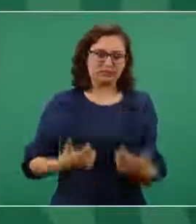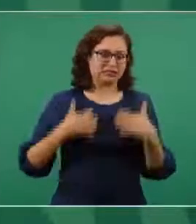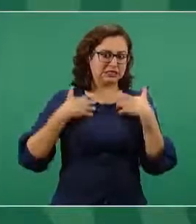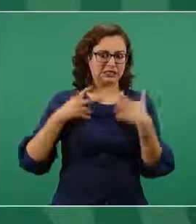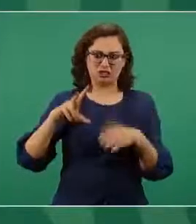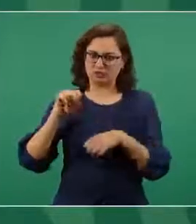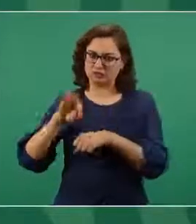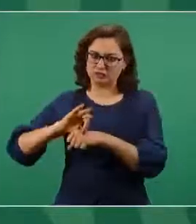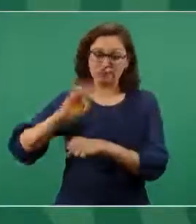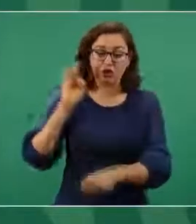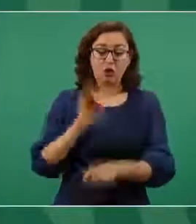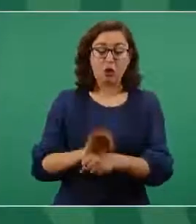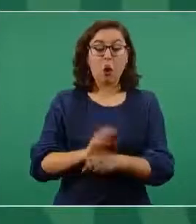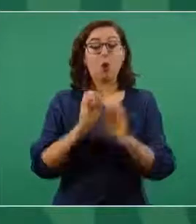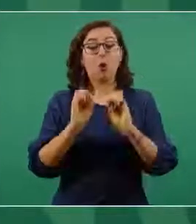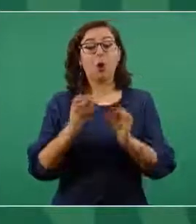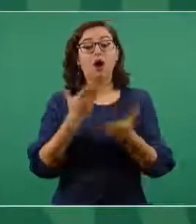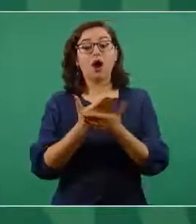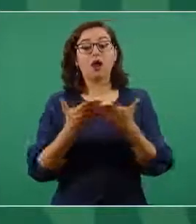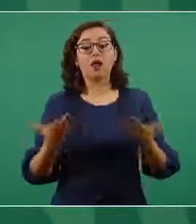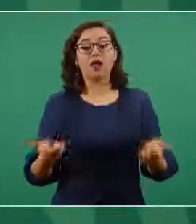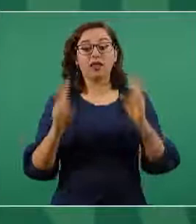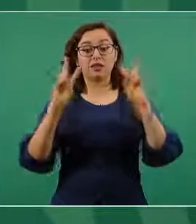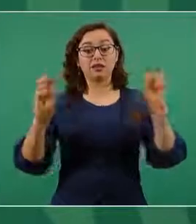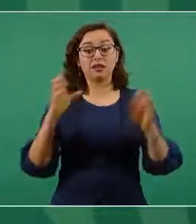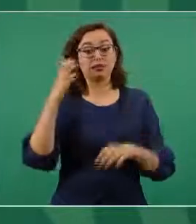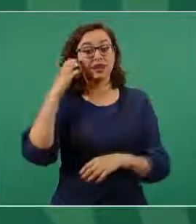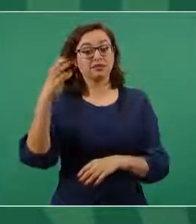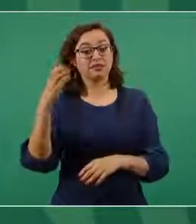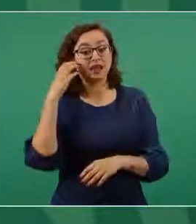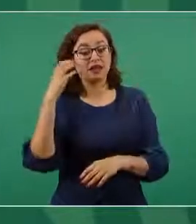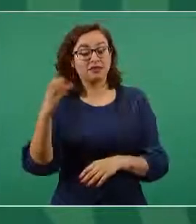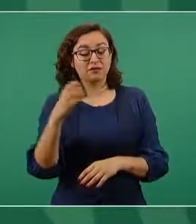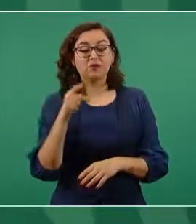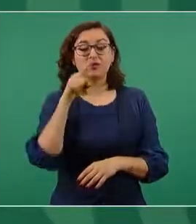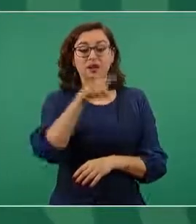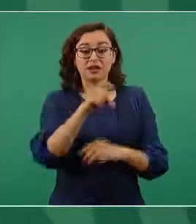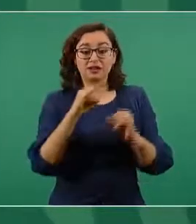los teléfonos, las tarjetas. Este instituto